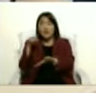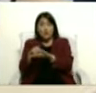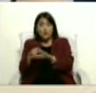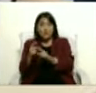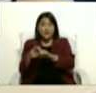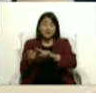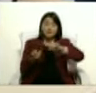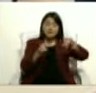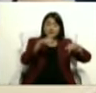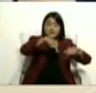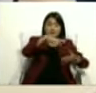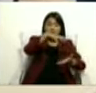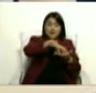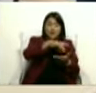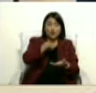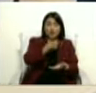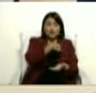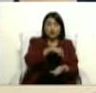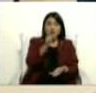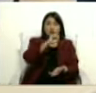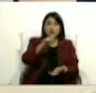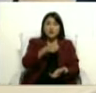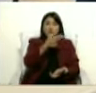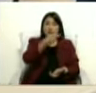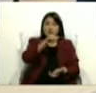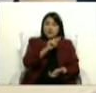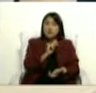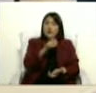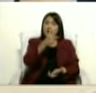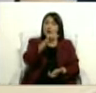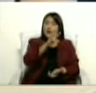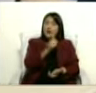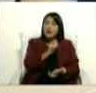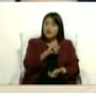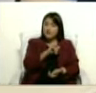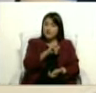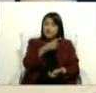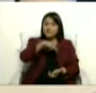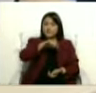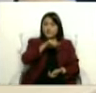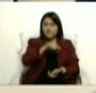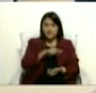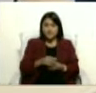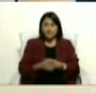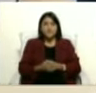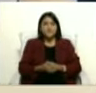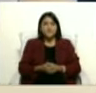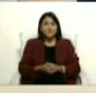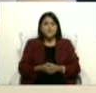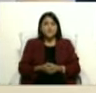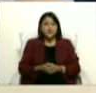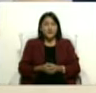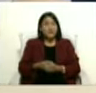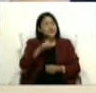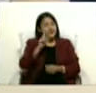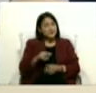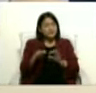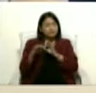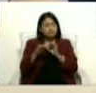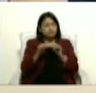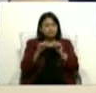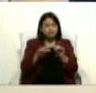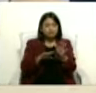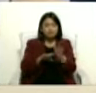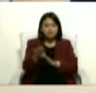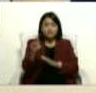incidencia muy, muy importante entre las relaciones entre la República Popular China y la República Bolivariana de Venezuela. Así que me complace